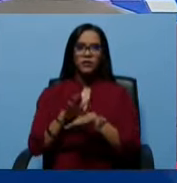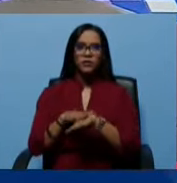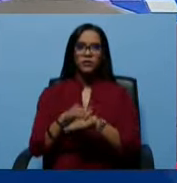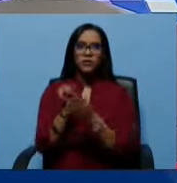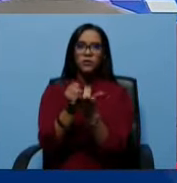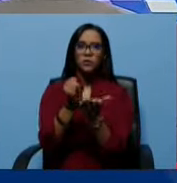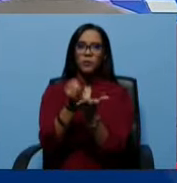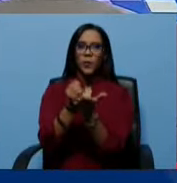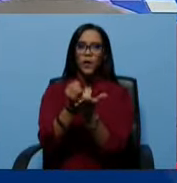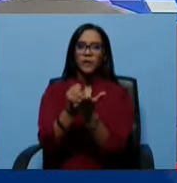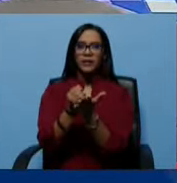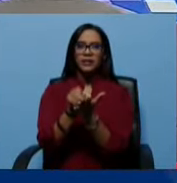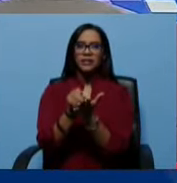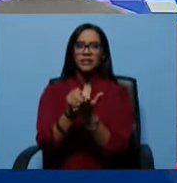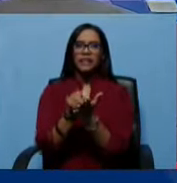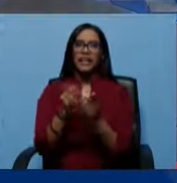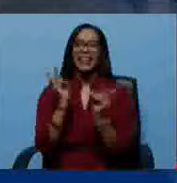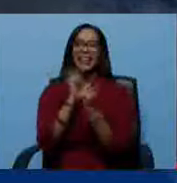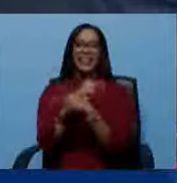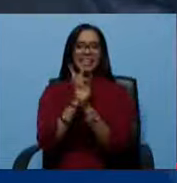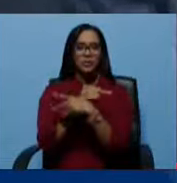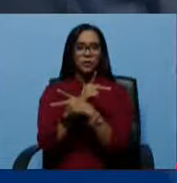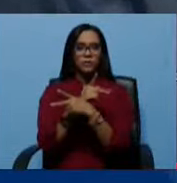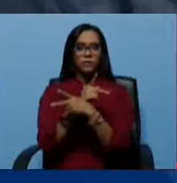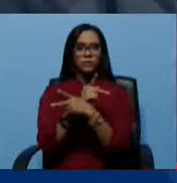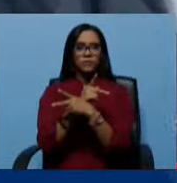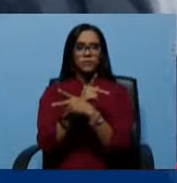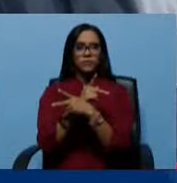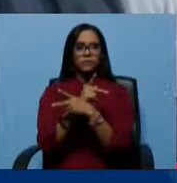fehacientes de que TikTok